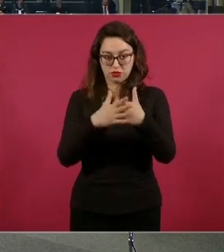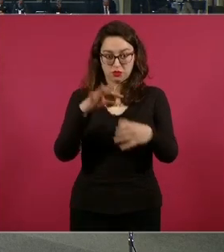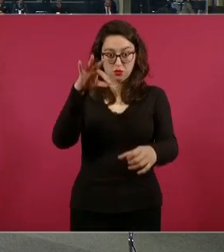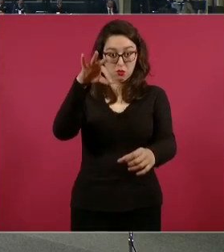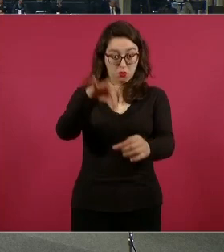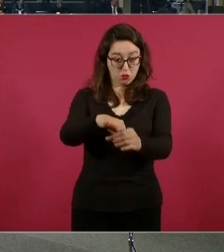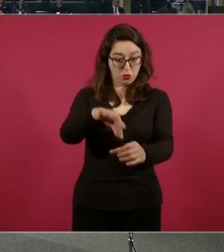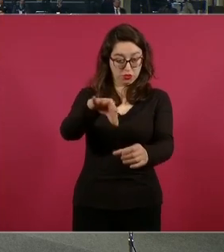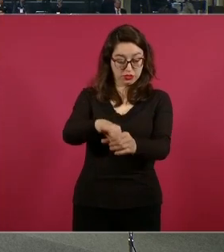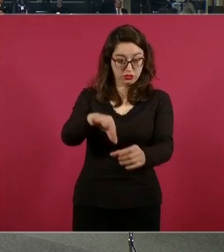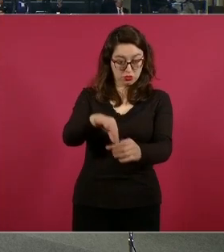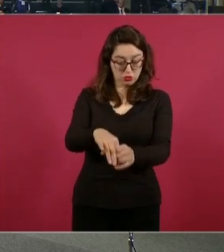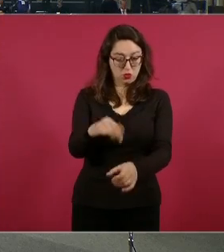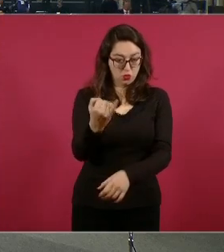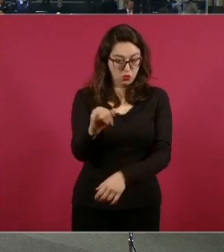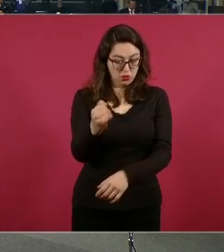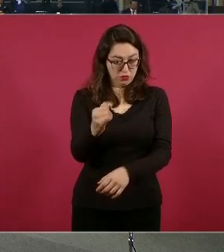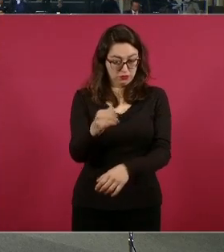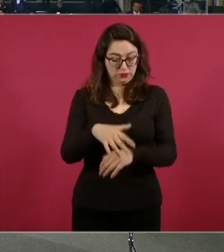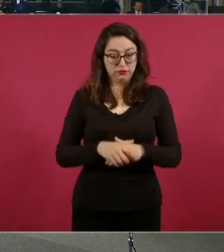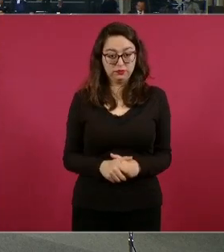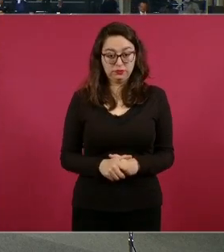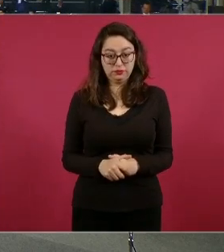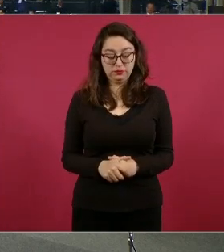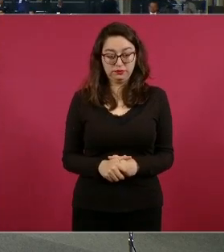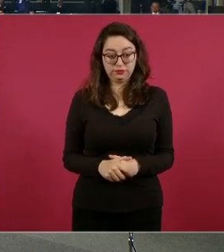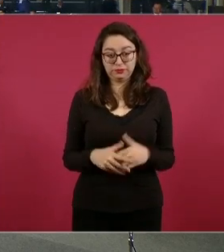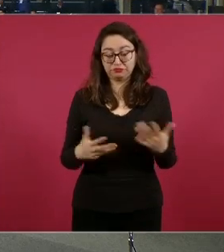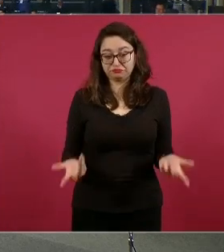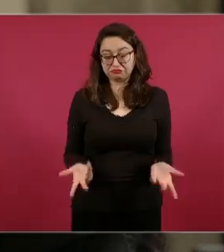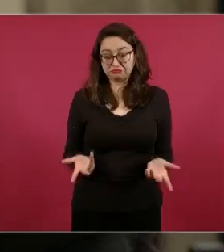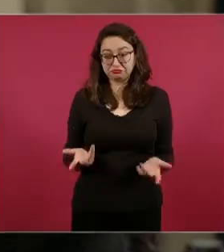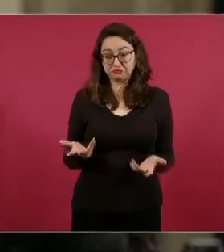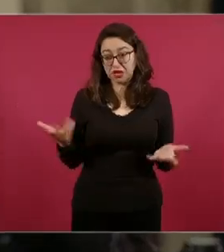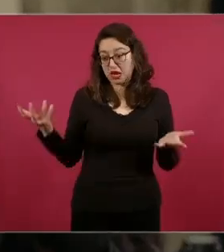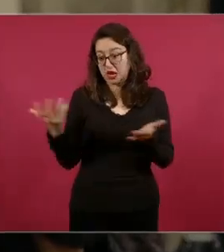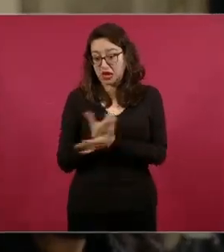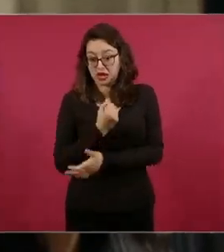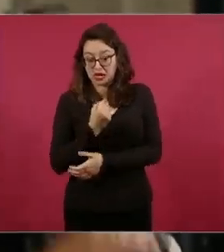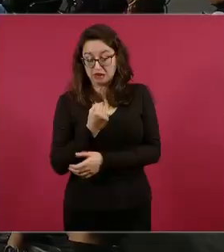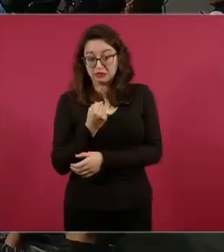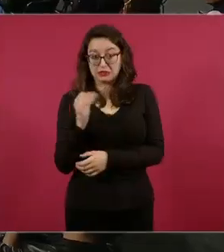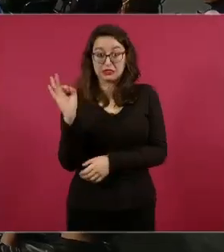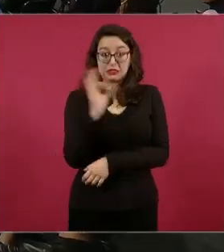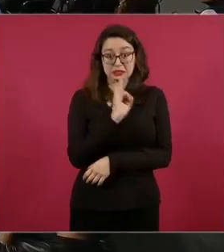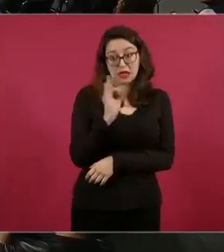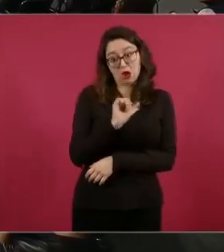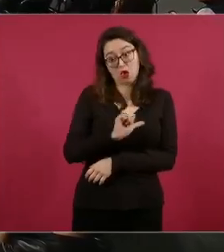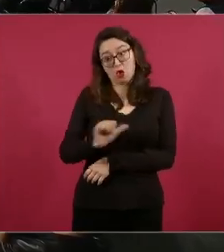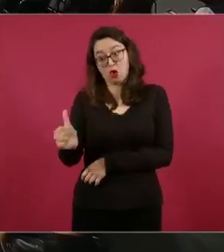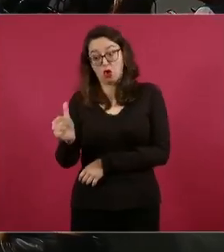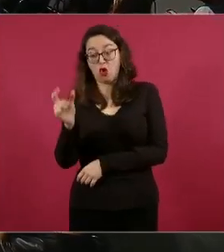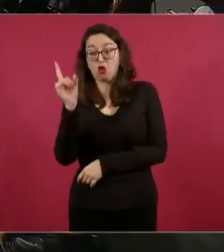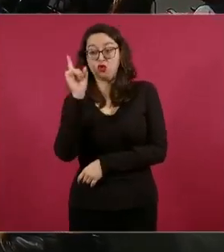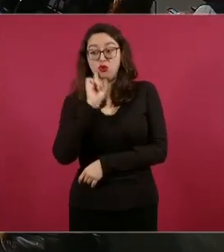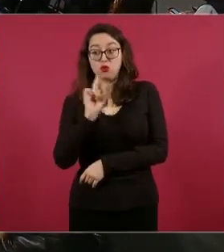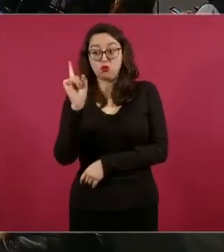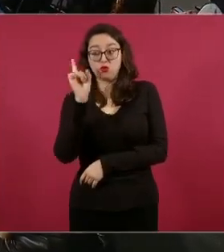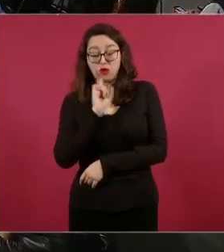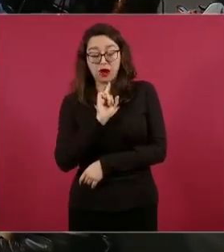el hipotético caso, ¿reconocería a la ganadora aunque no sea de su partido? Gracias. Cambia de